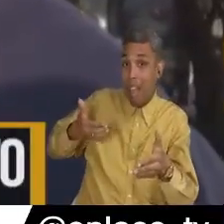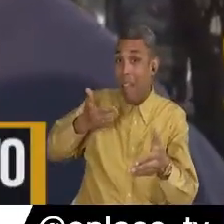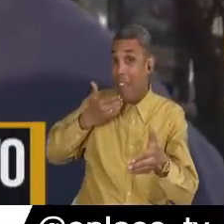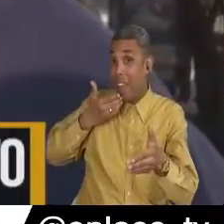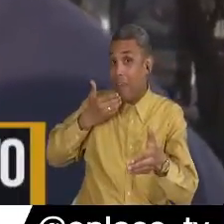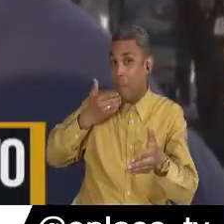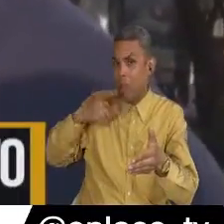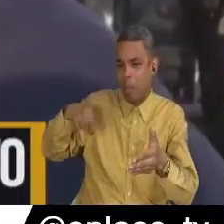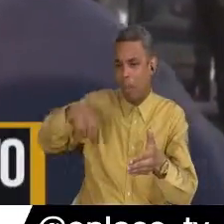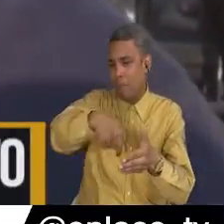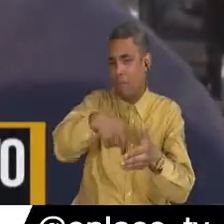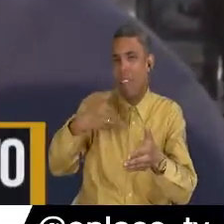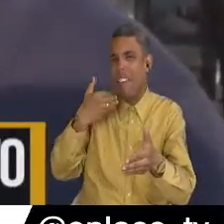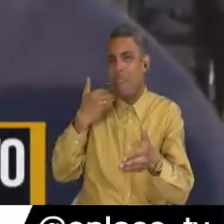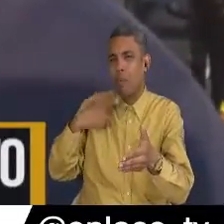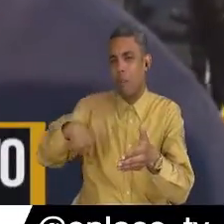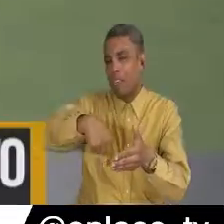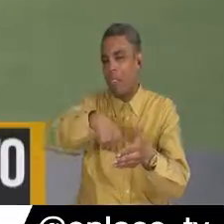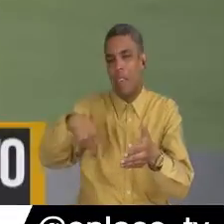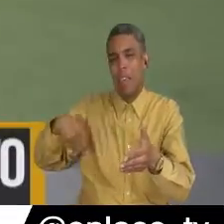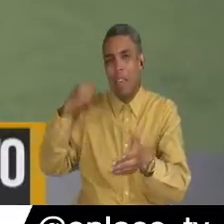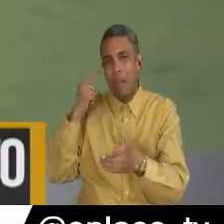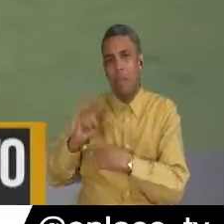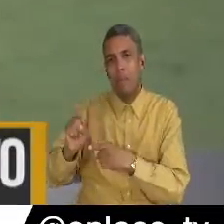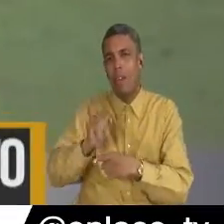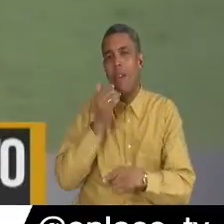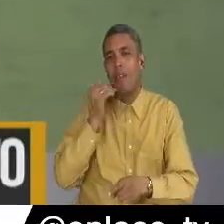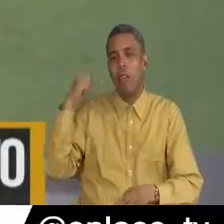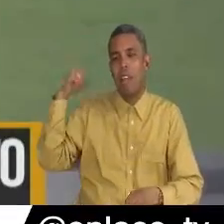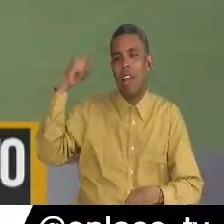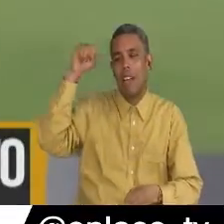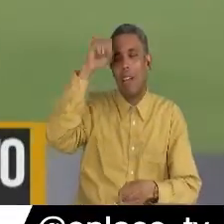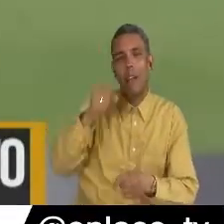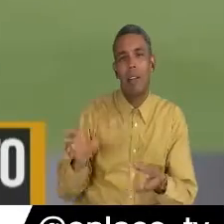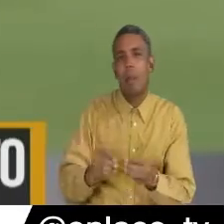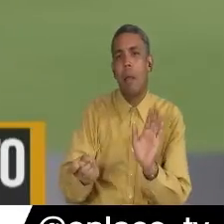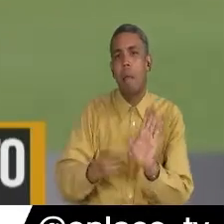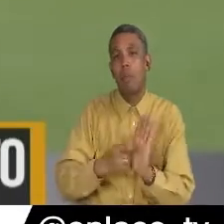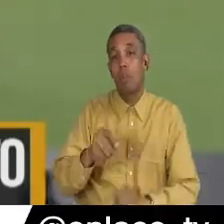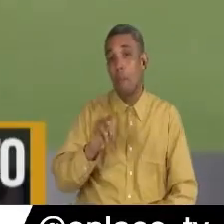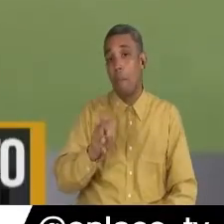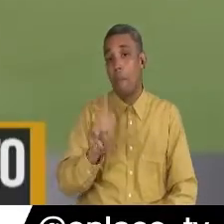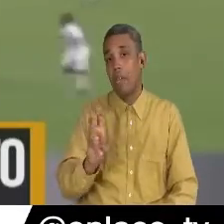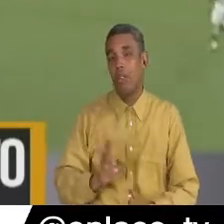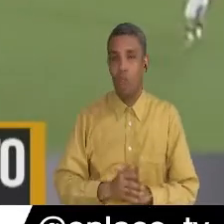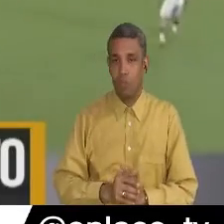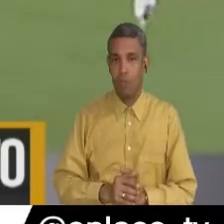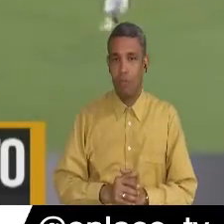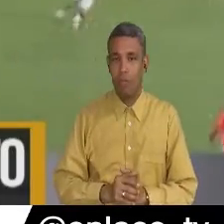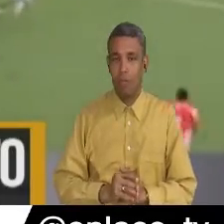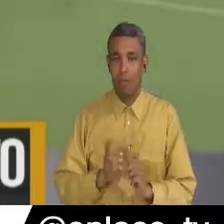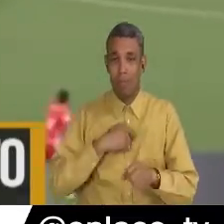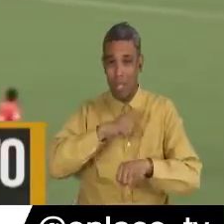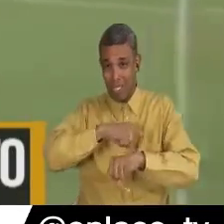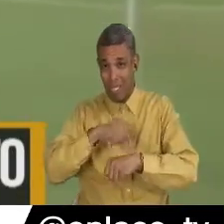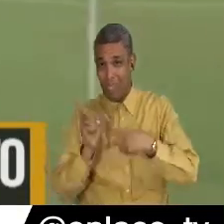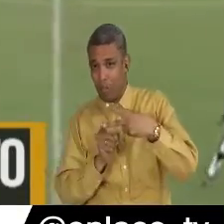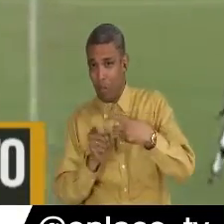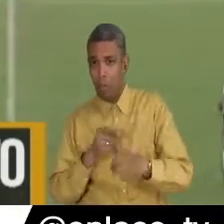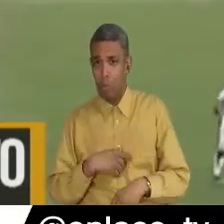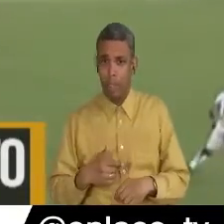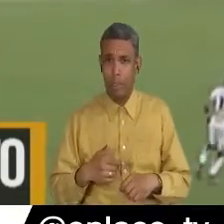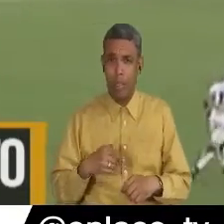en la posibilidad de estar en la fiesta de final de campeonato. En la segunda parte las cosas no cambiaron mucho, los ataques fueron escasos,